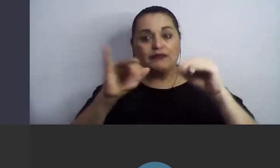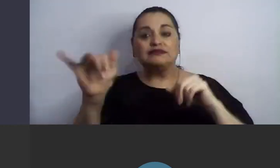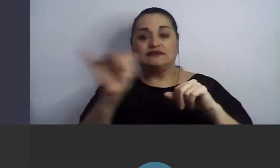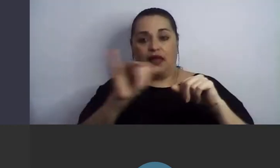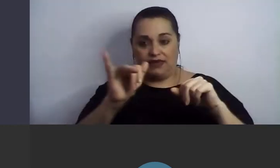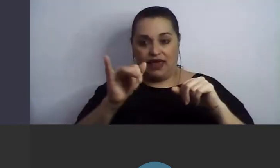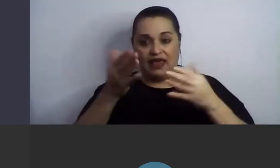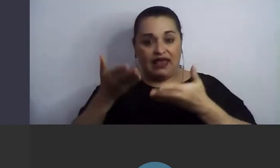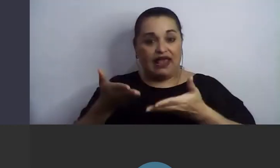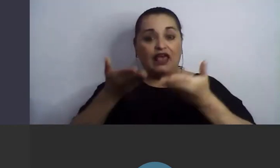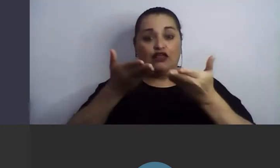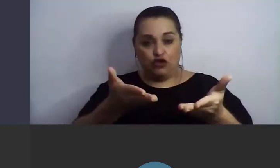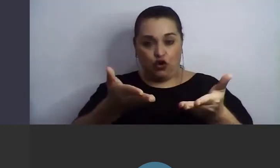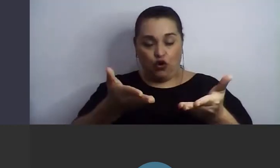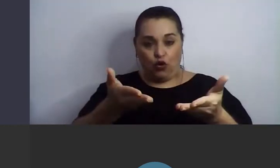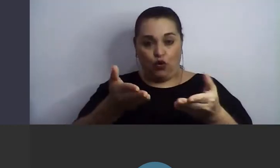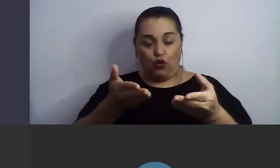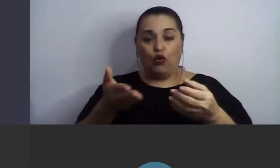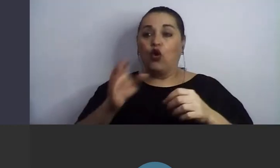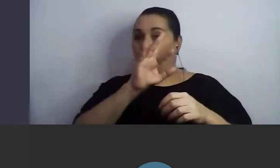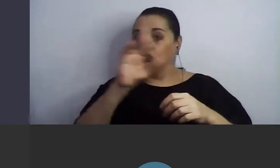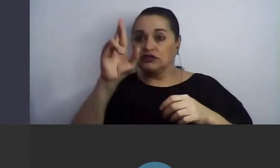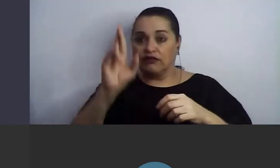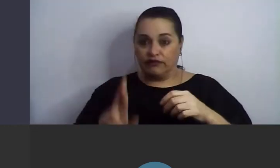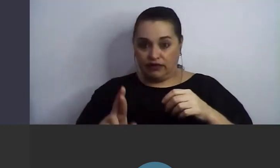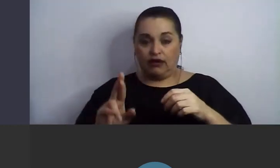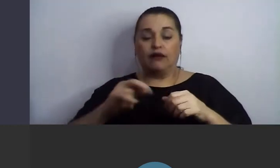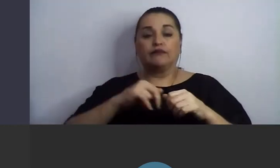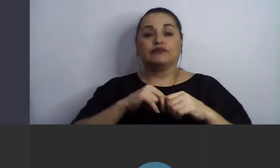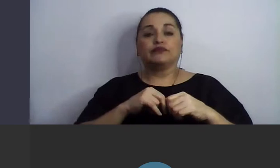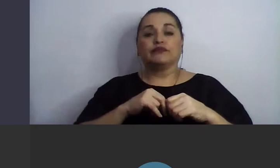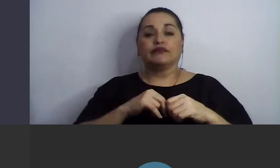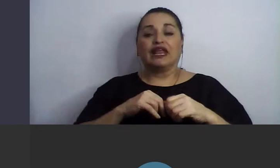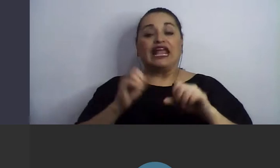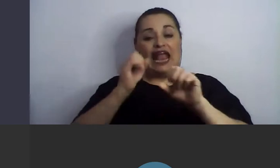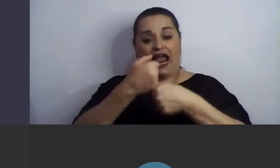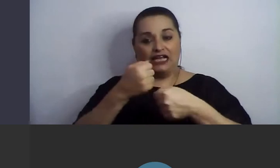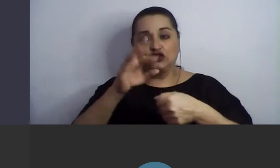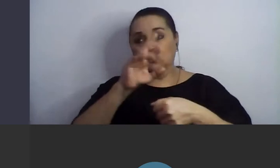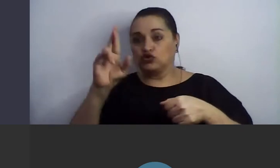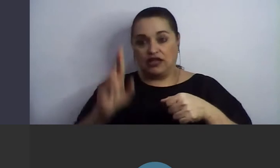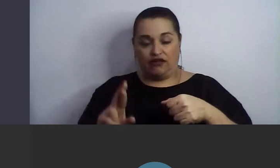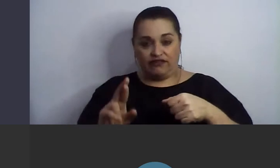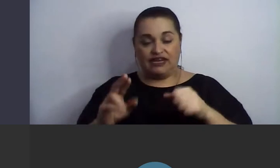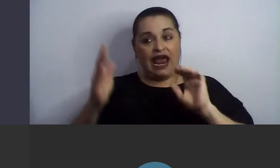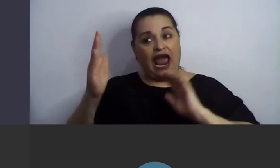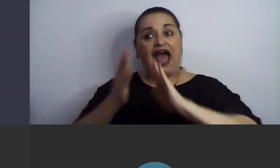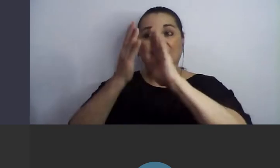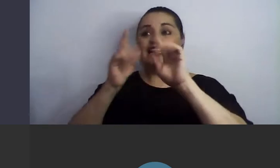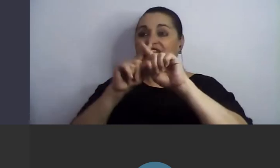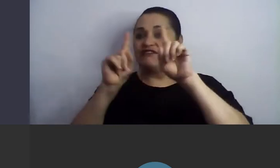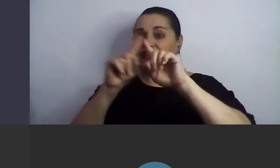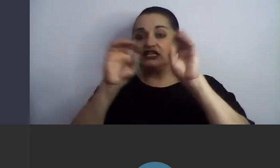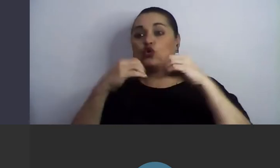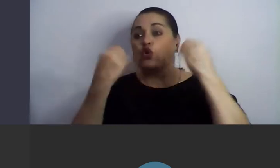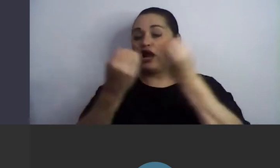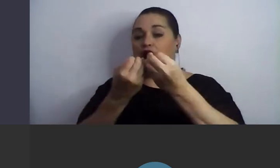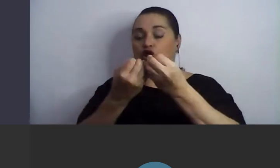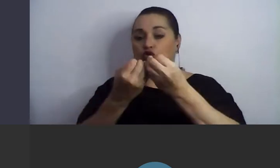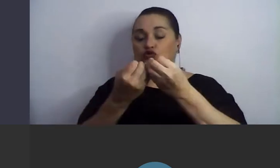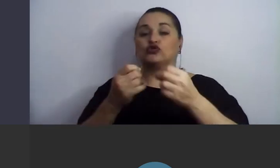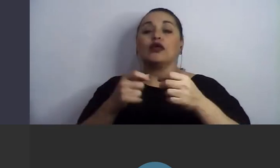elaborado Costa Rica ante los distintos órganos de tratado como también